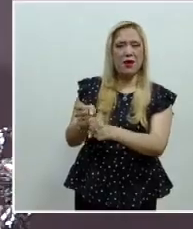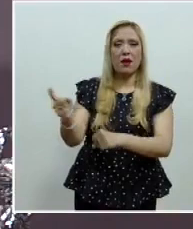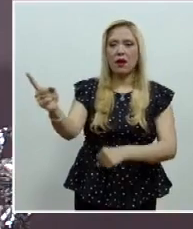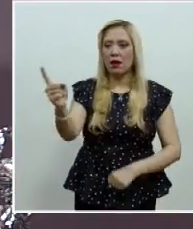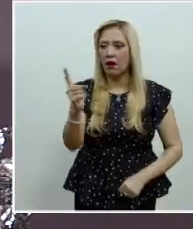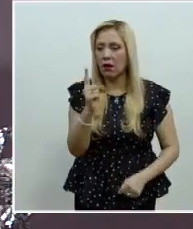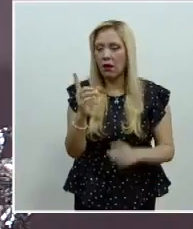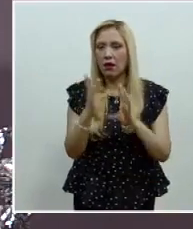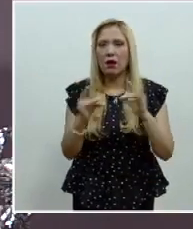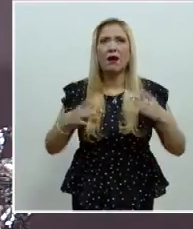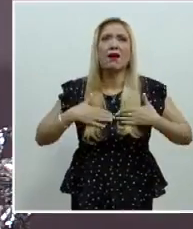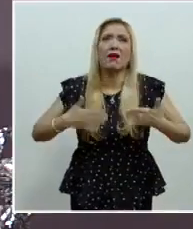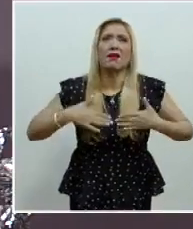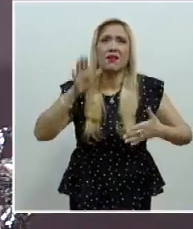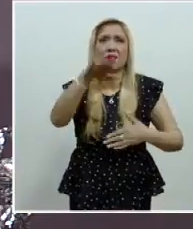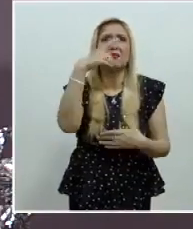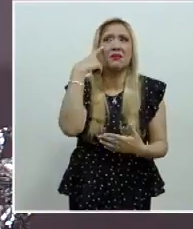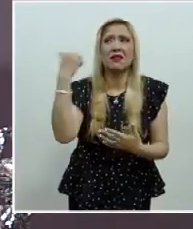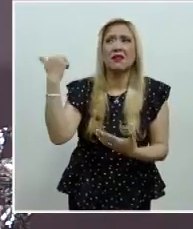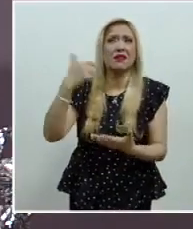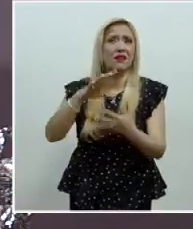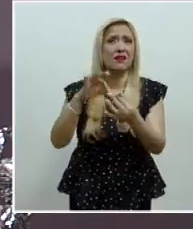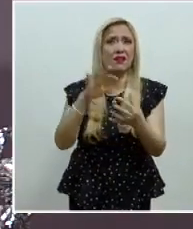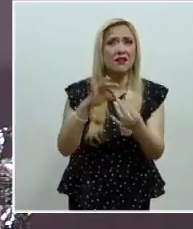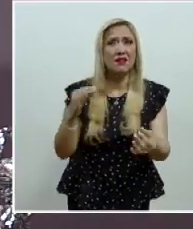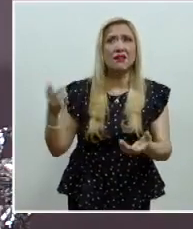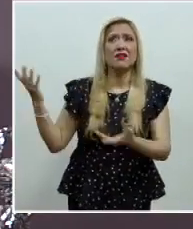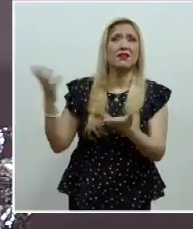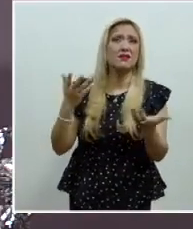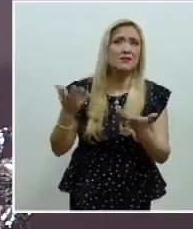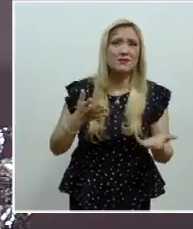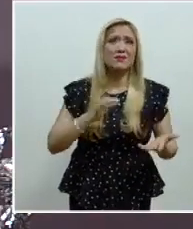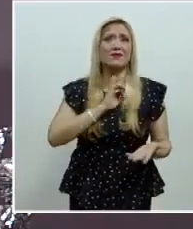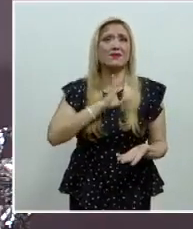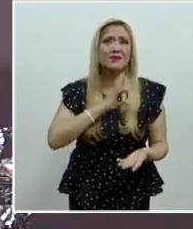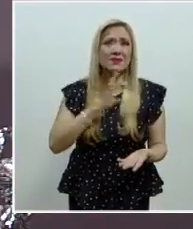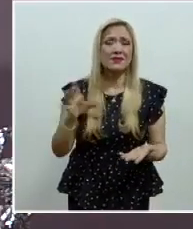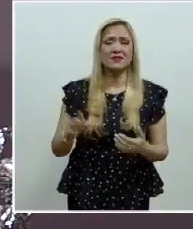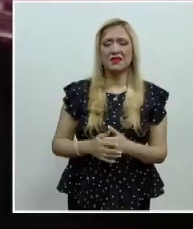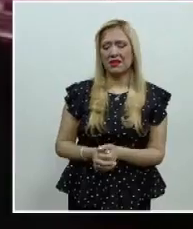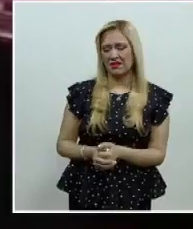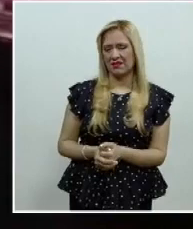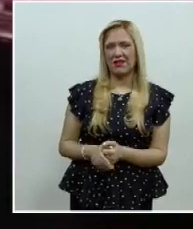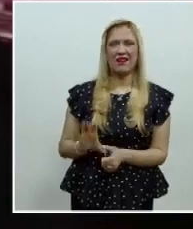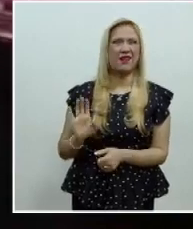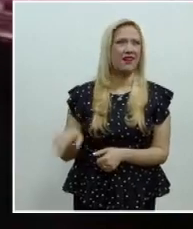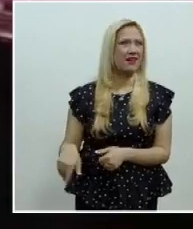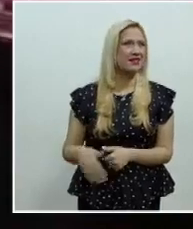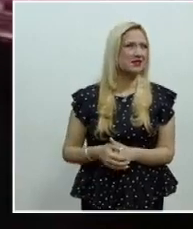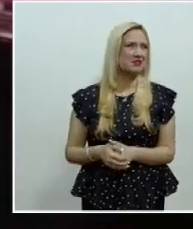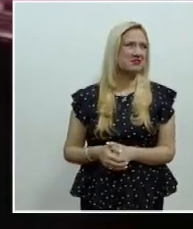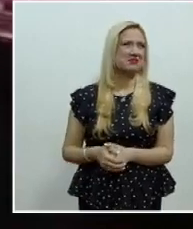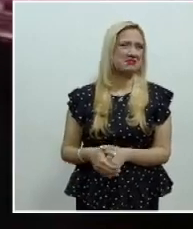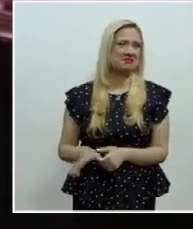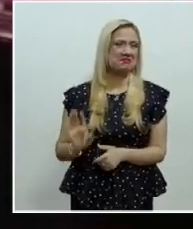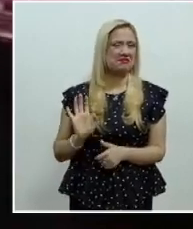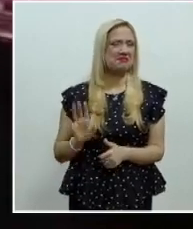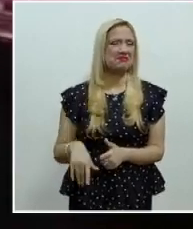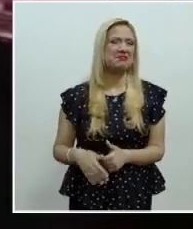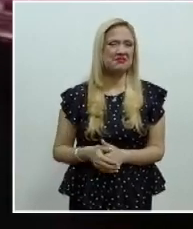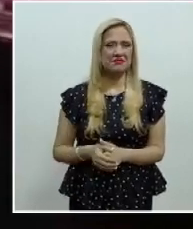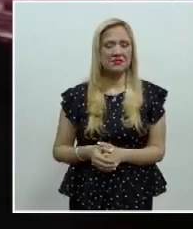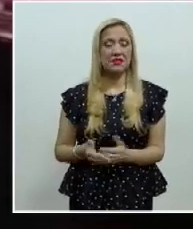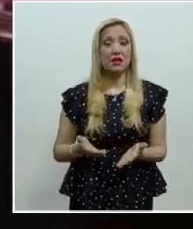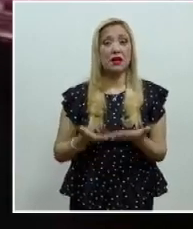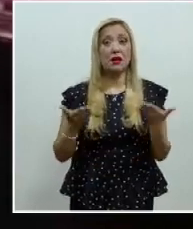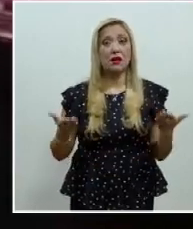platicarnos una situación, un evento que pudiera parecer menor, ¿sí? El reto